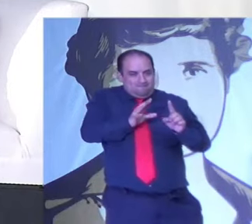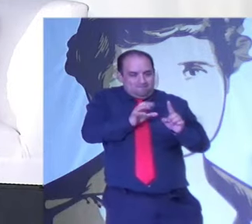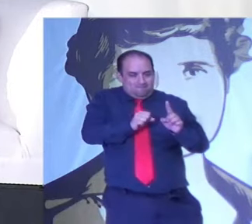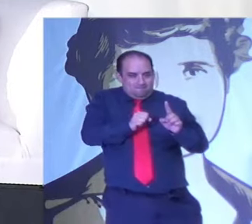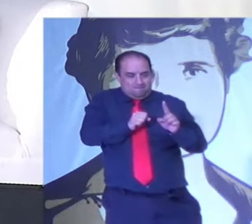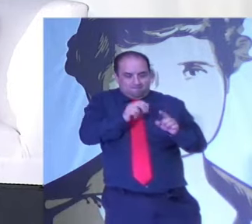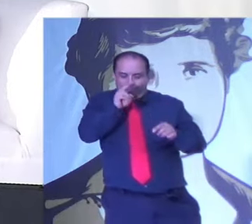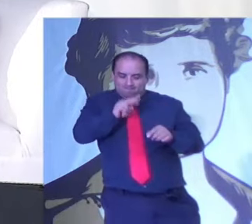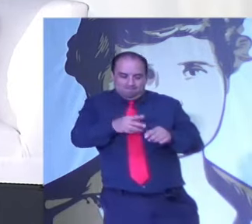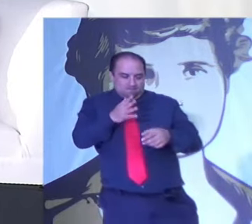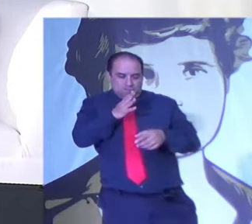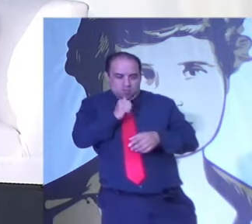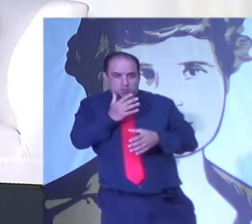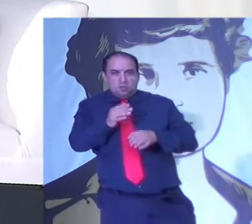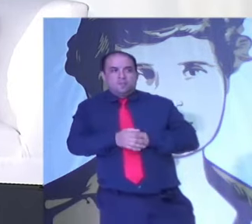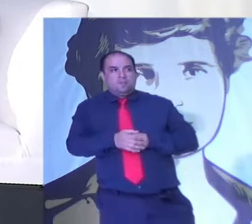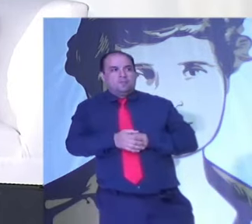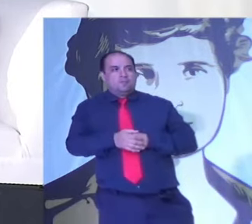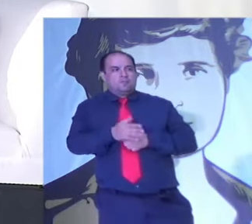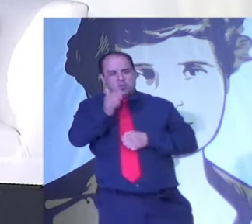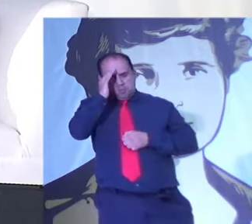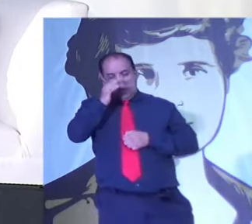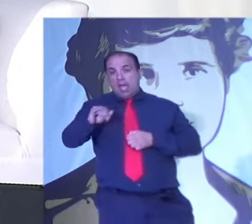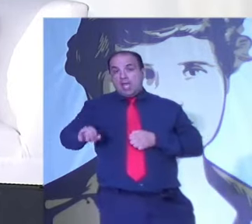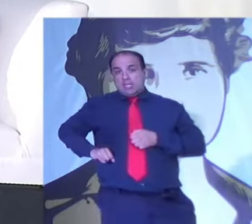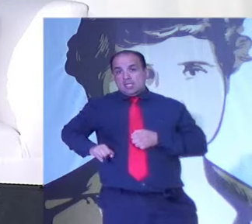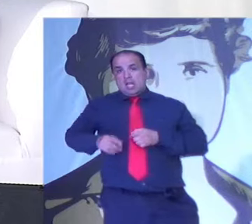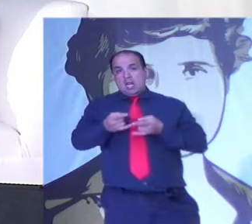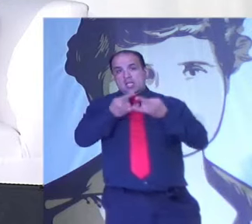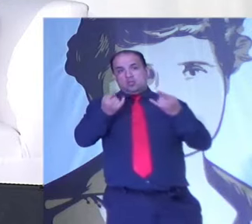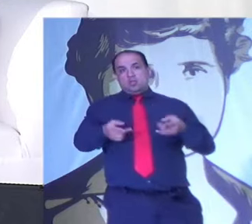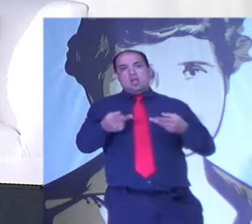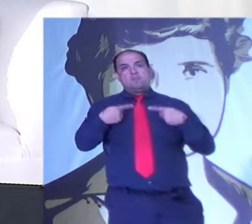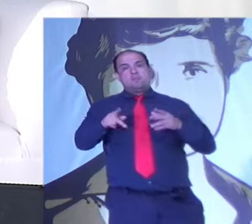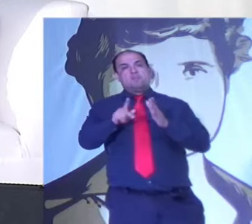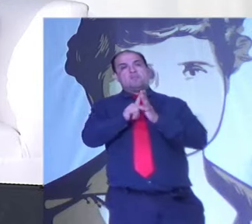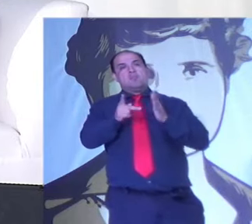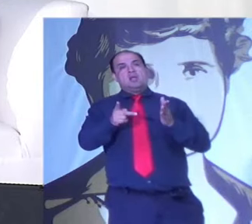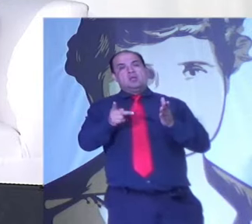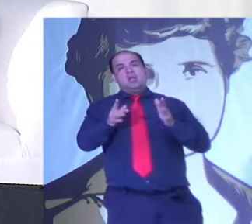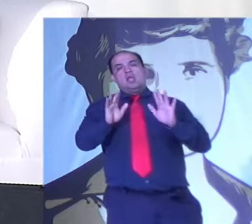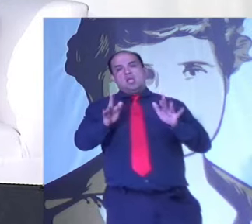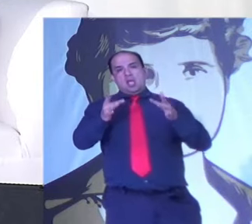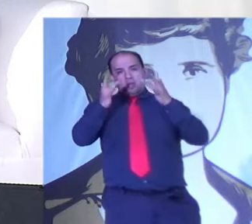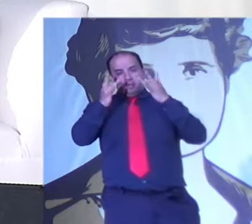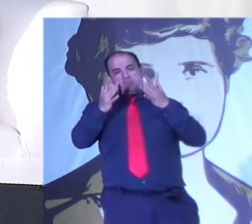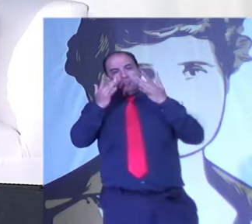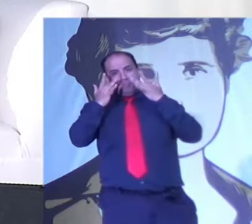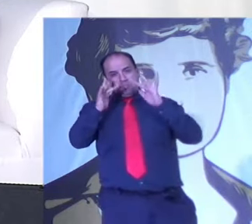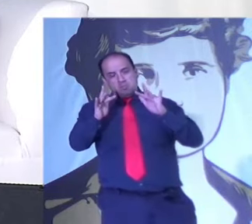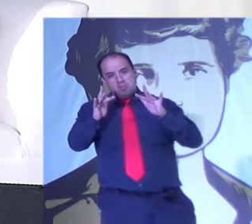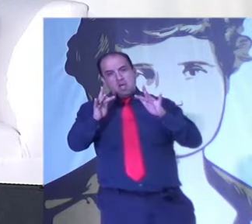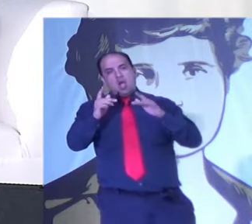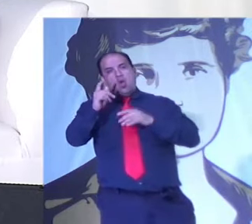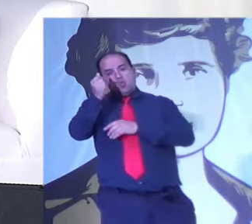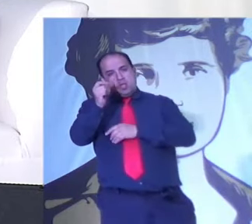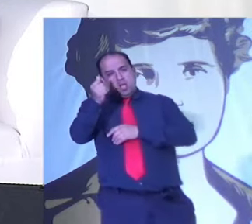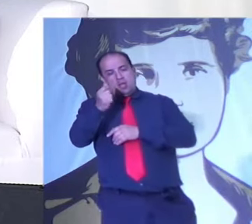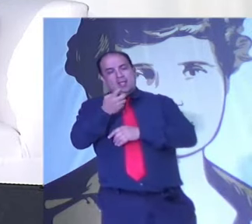dije, qué interesante va a ser la historia de un periodista retirado con este jocoso estilo